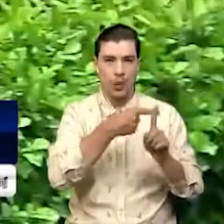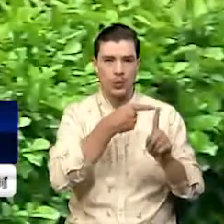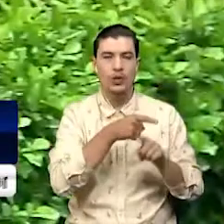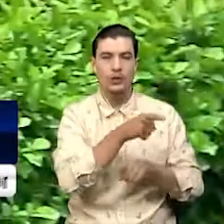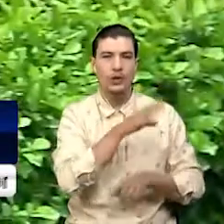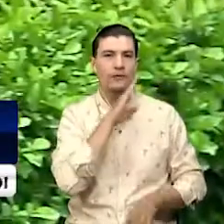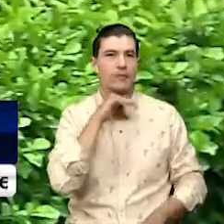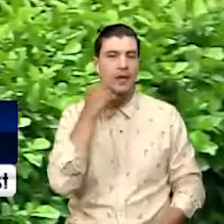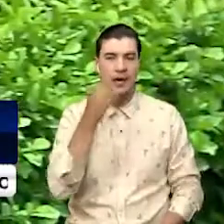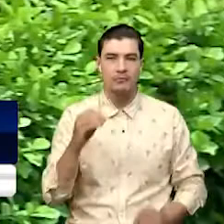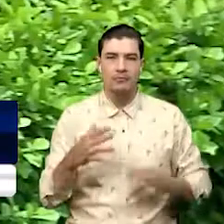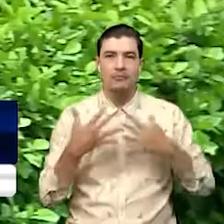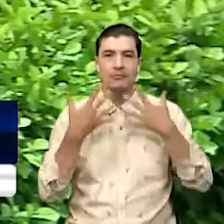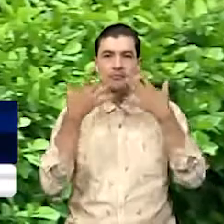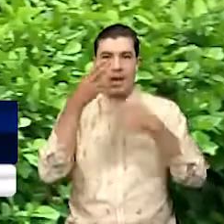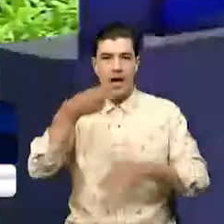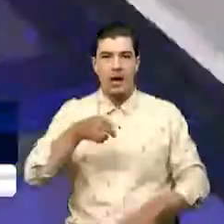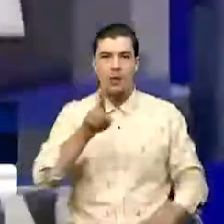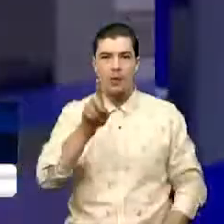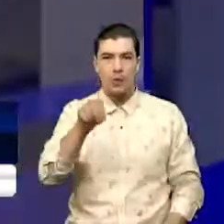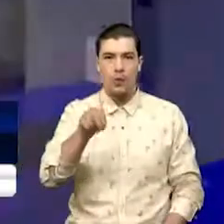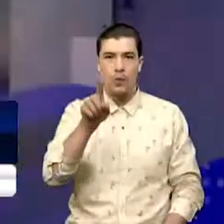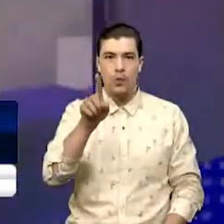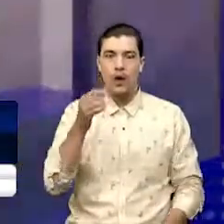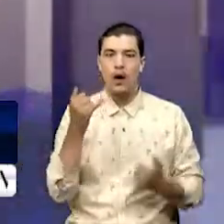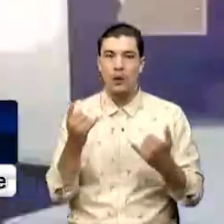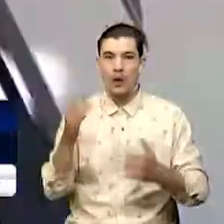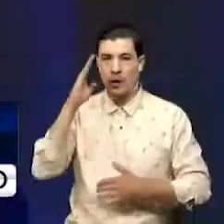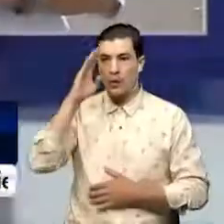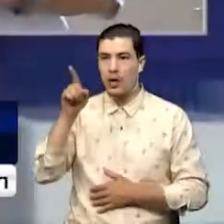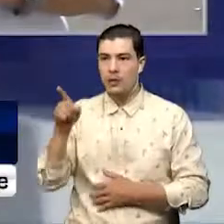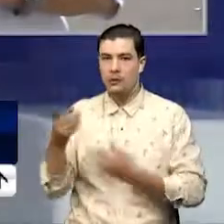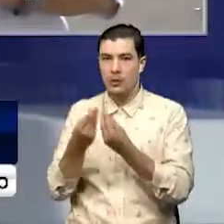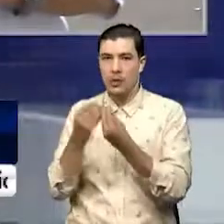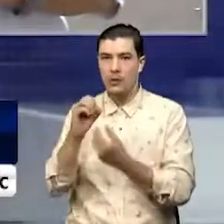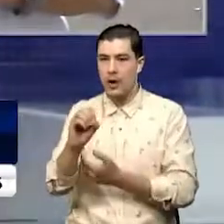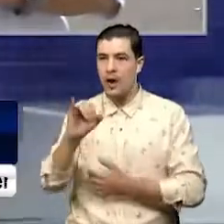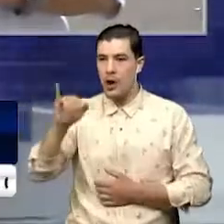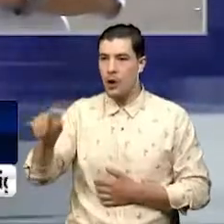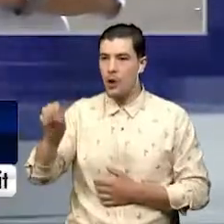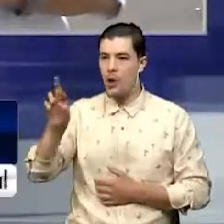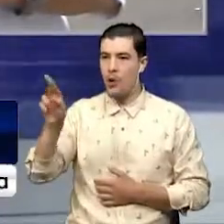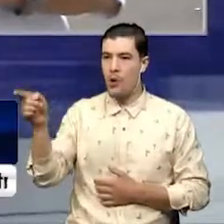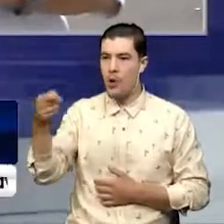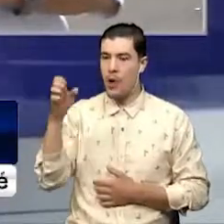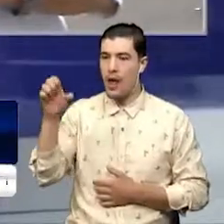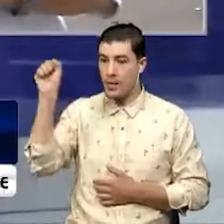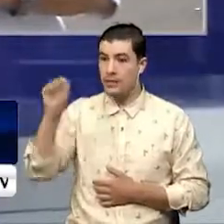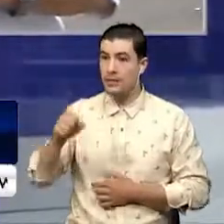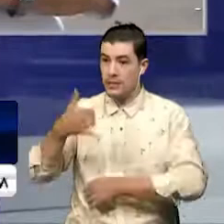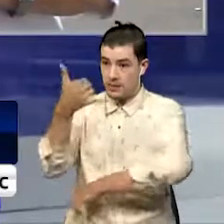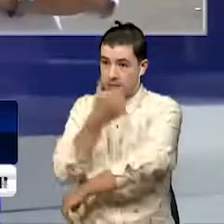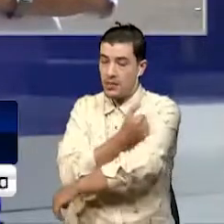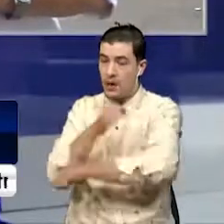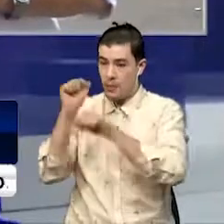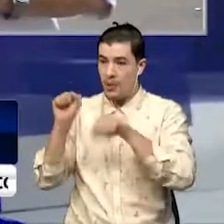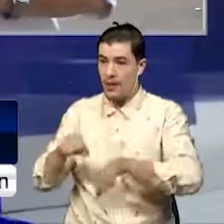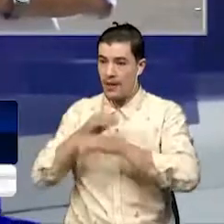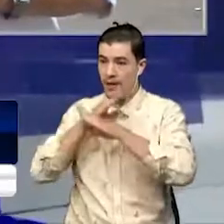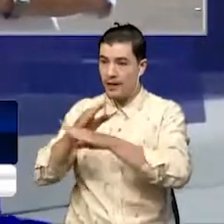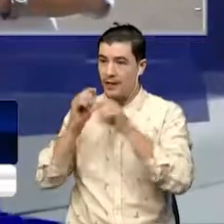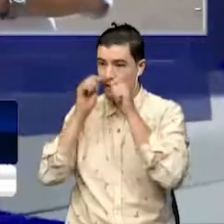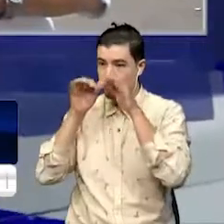ya esta hora de la tarde saludamos a nuestro compañero jorge colmenares jorge hay o no hay vacunas para prevenir las infecciones